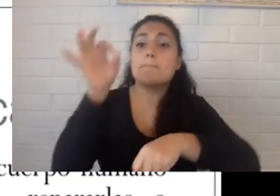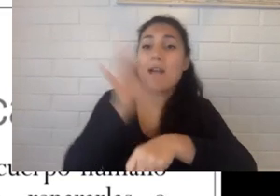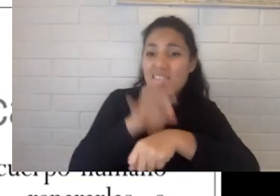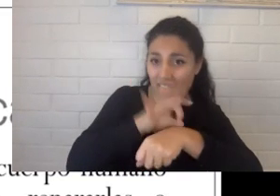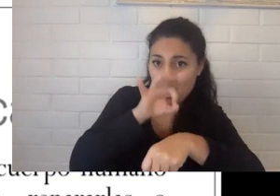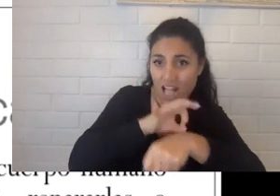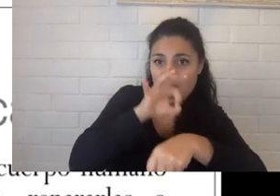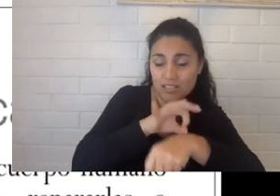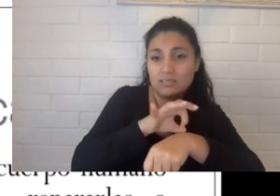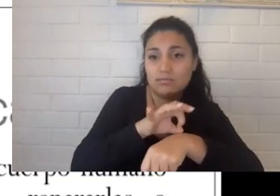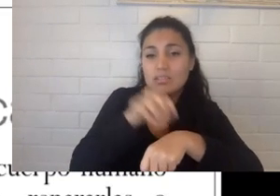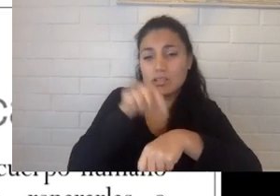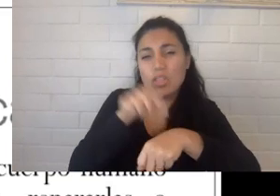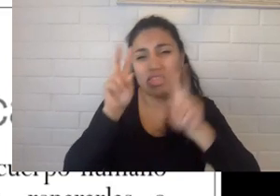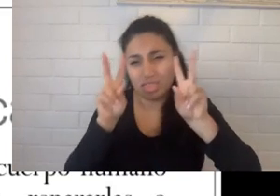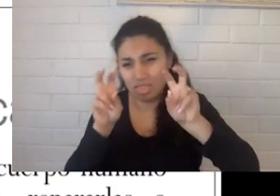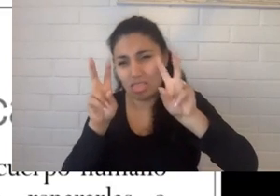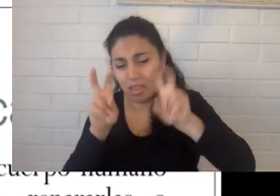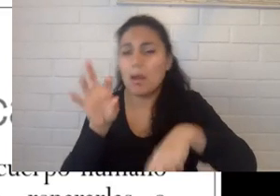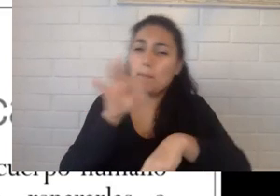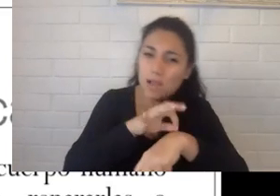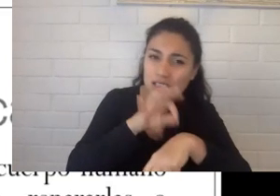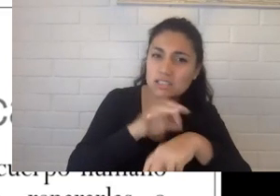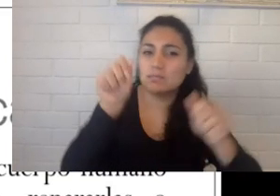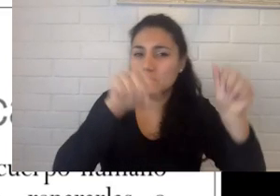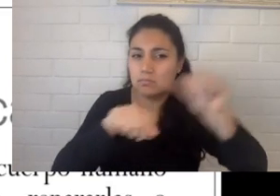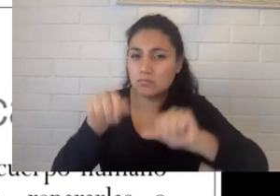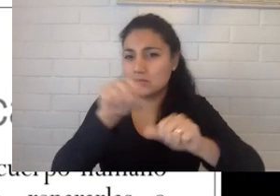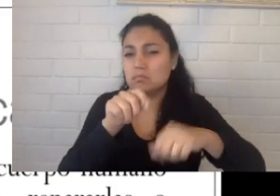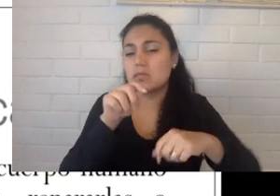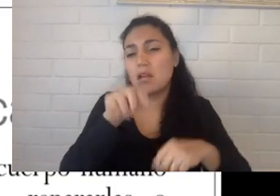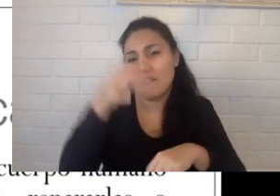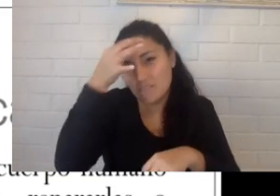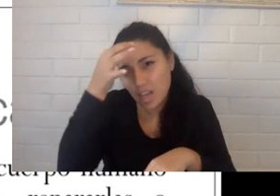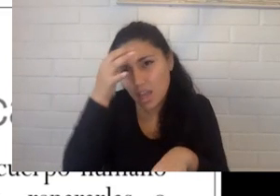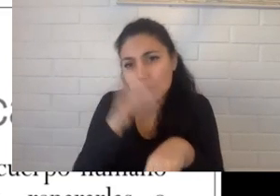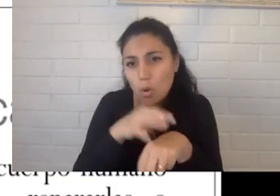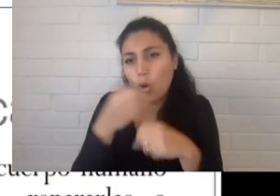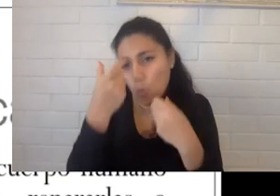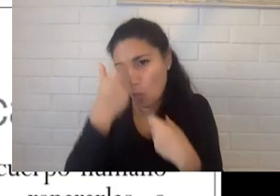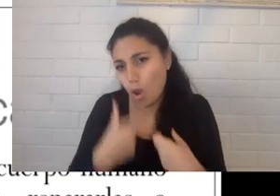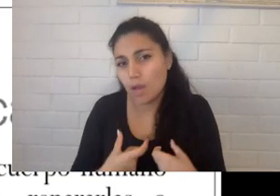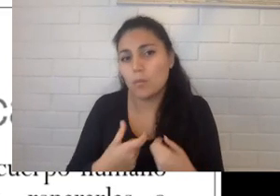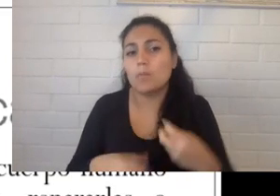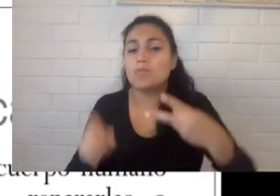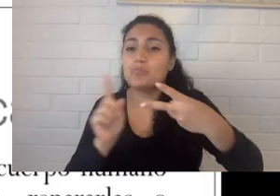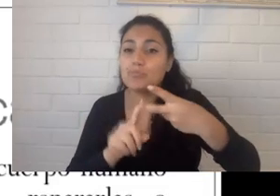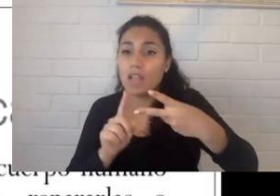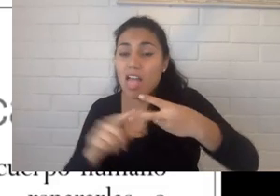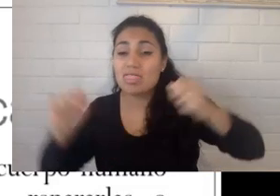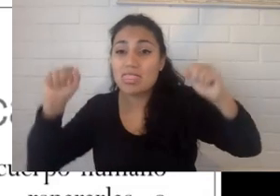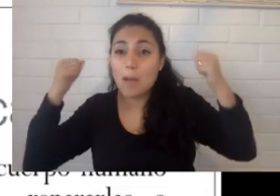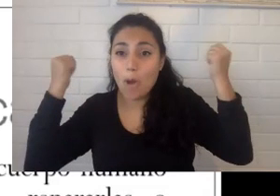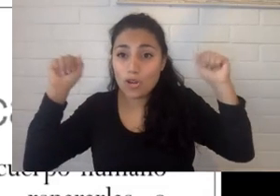médica, asociada a lo que es más la medicina, los diagnósticos médicos, las patologías que aquejan al cuerpo humano, la biomecánica